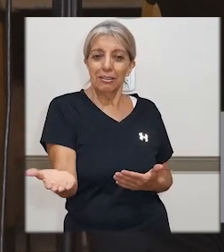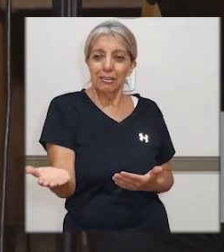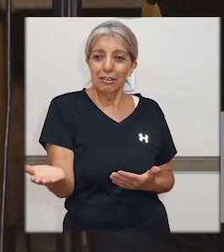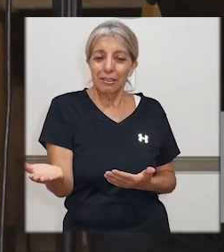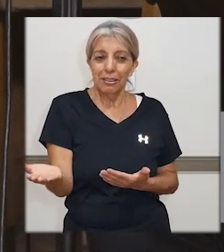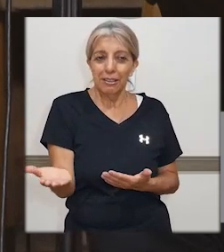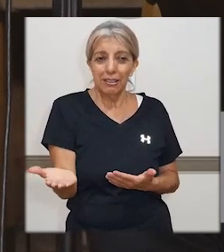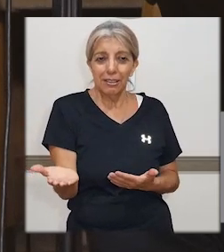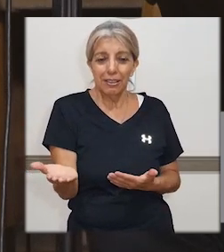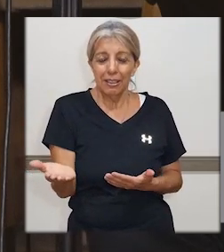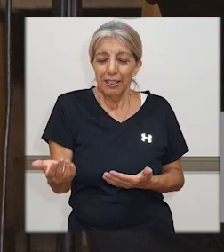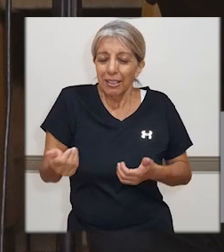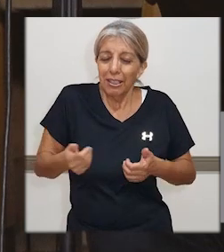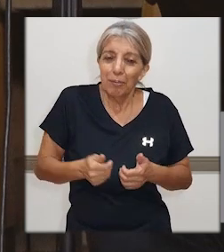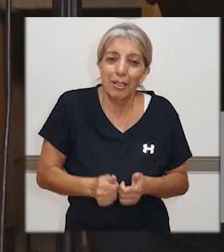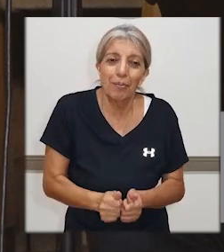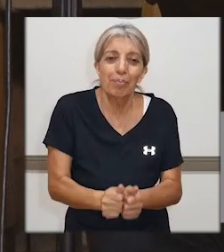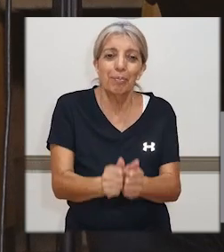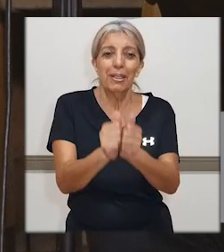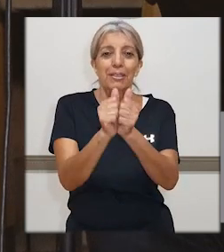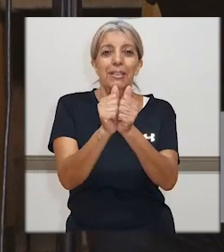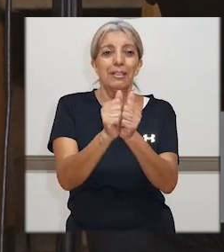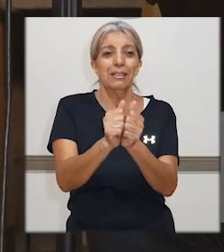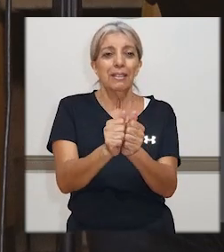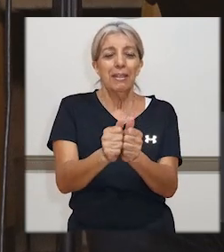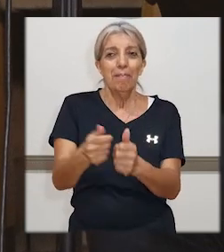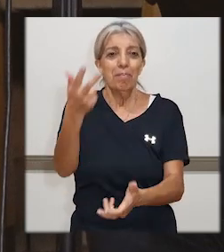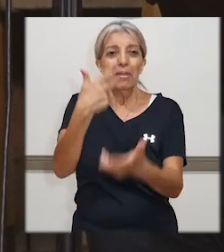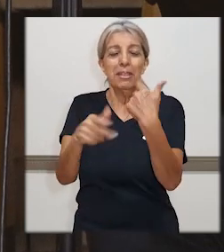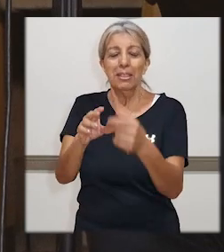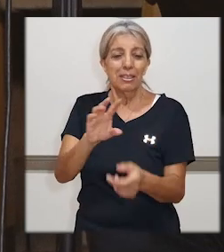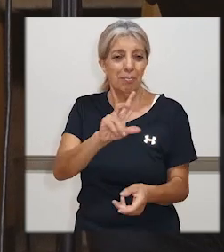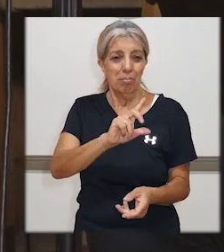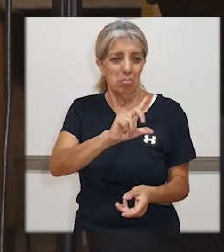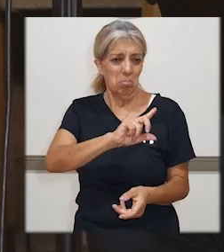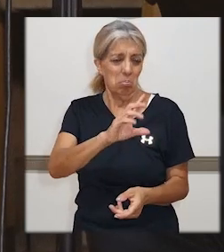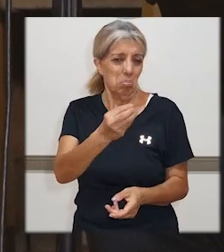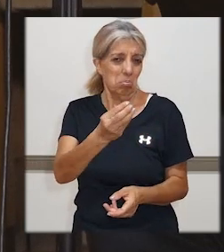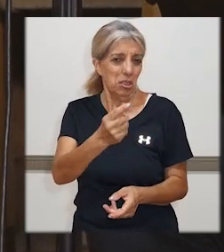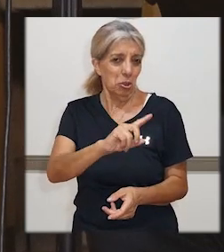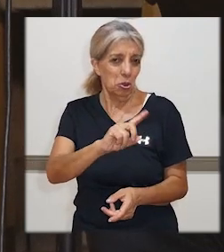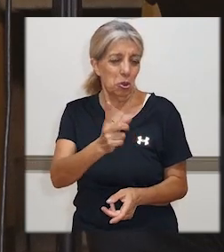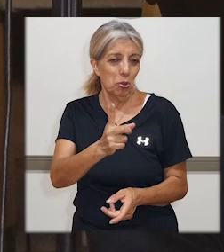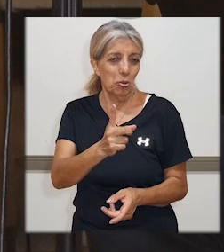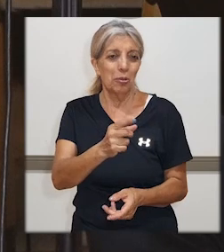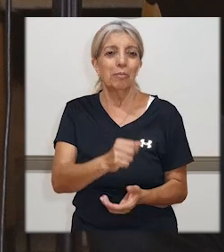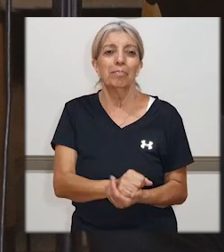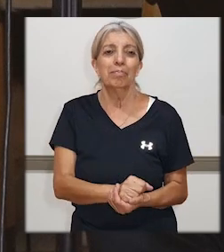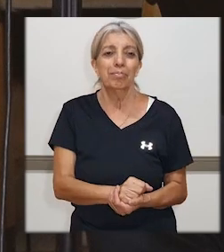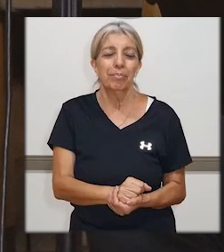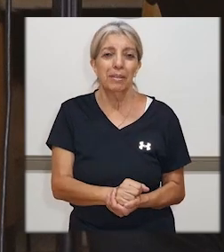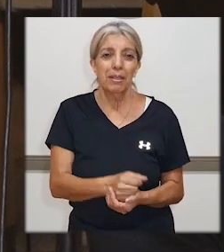me invitas a ir, me dices no temas, que yo estoy contigo.